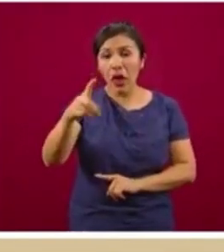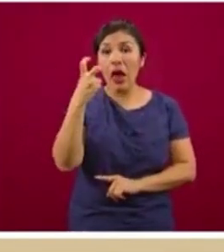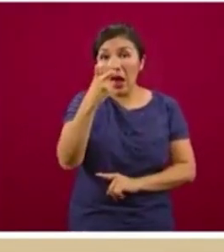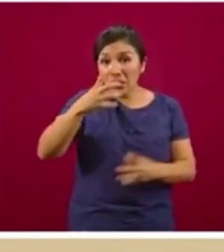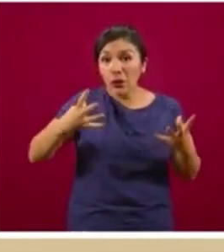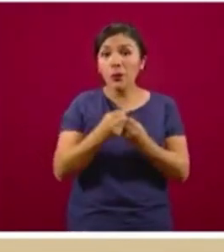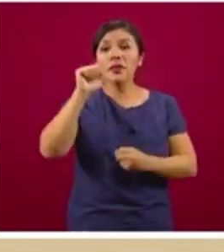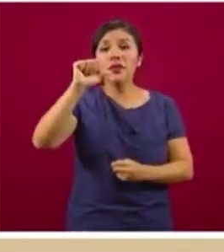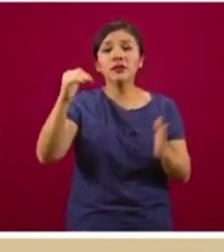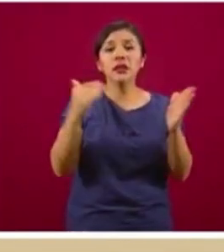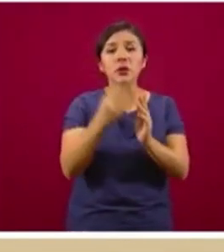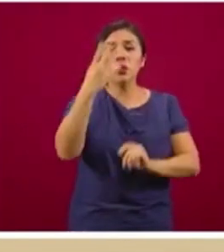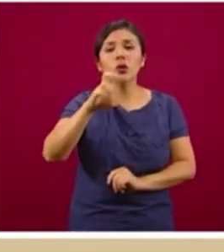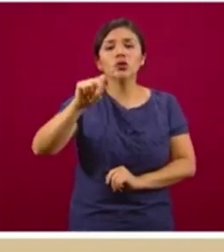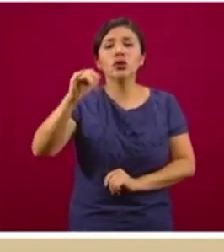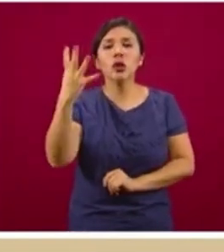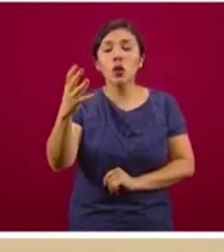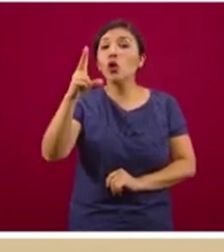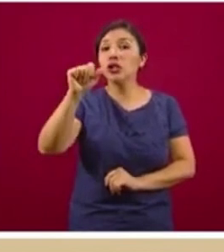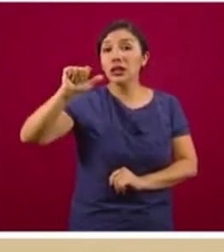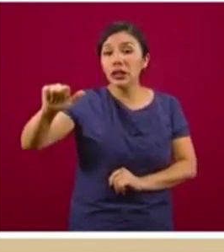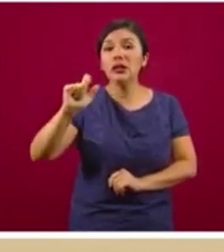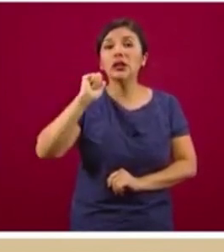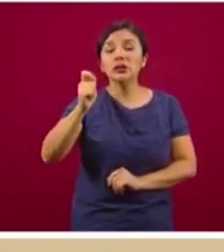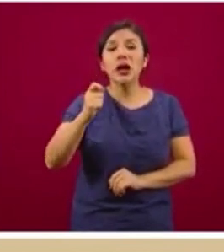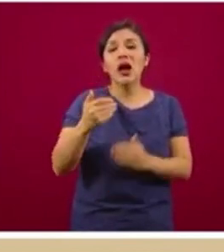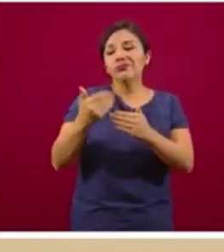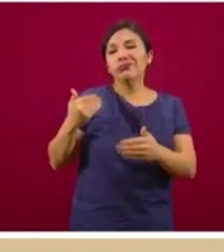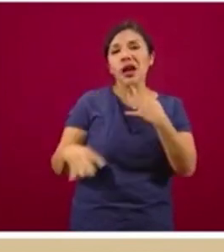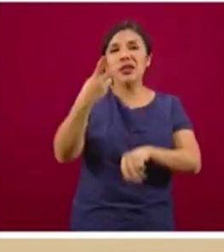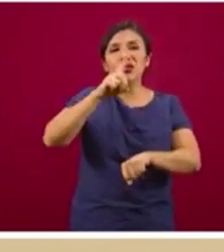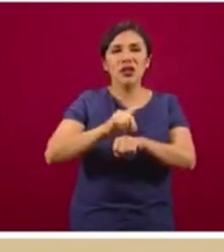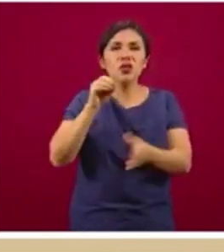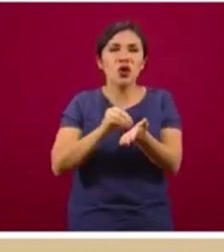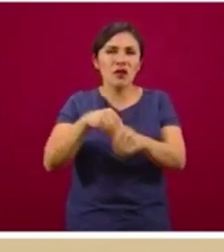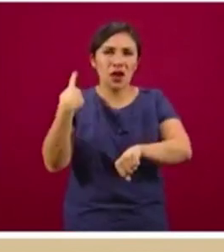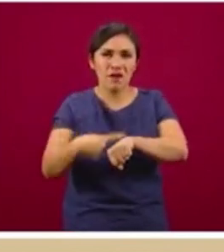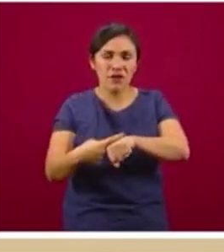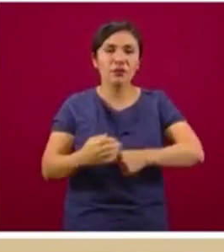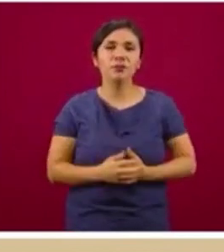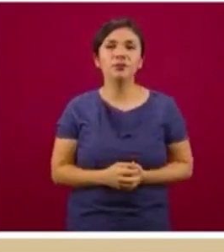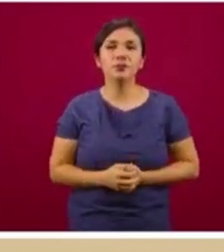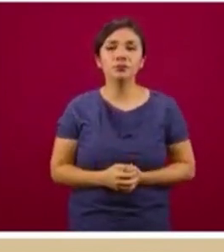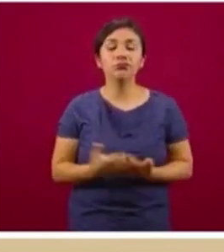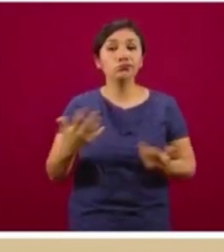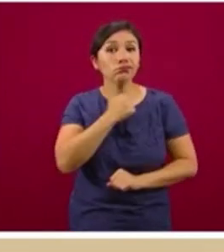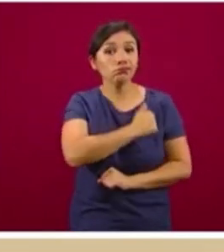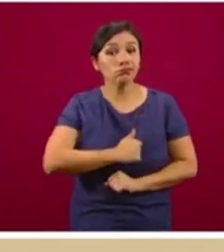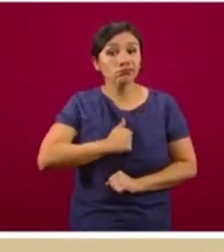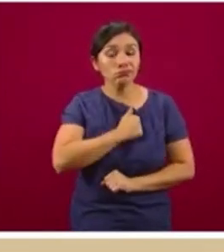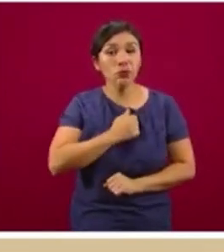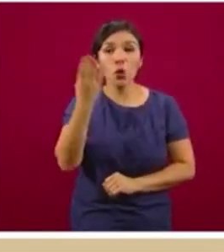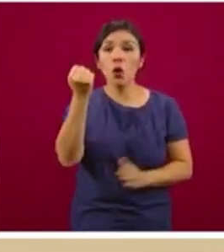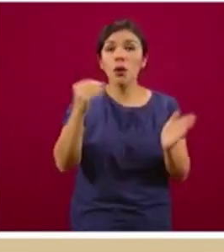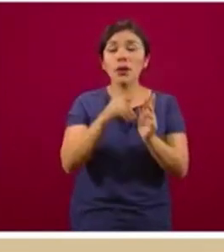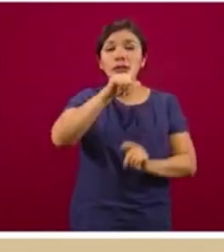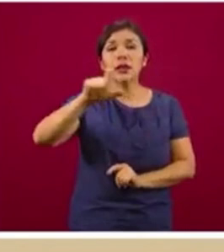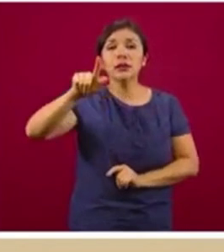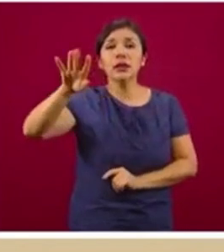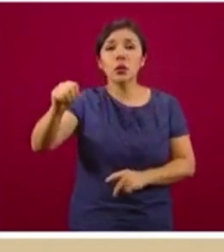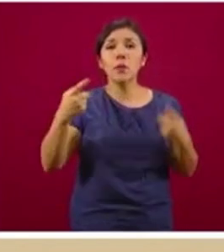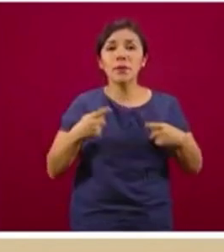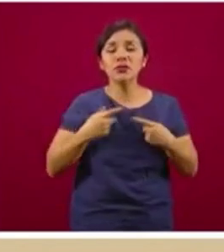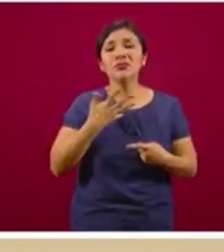tenido en los últimos 14 días desafortunadamente nueve mil 779 personas han perdido la vida